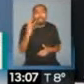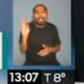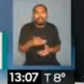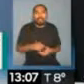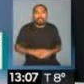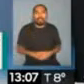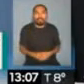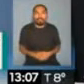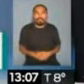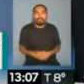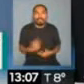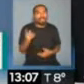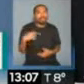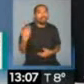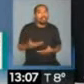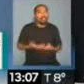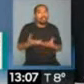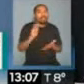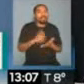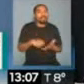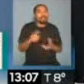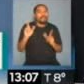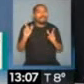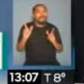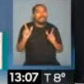fiesta, este festival que menciono recién.